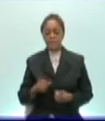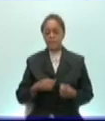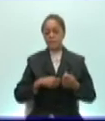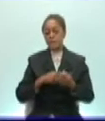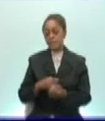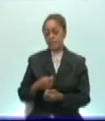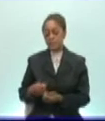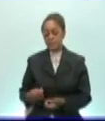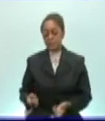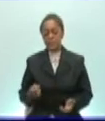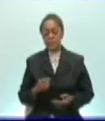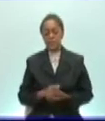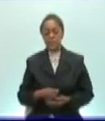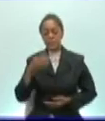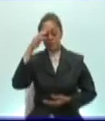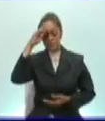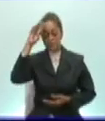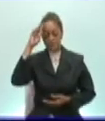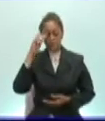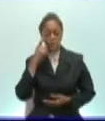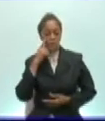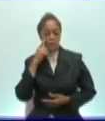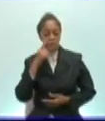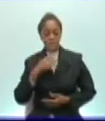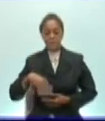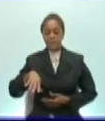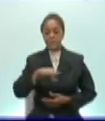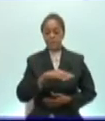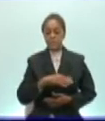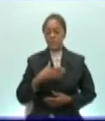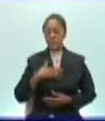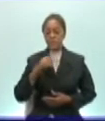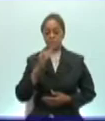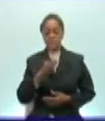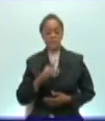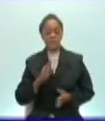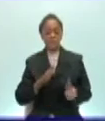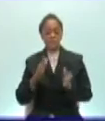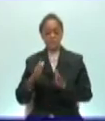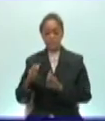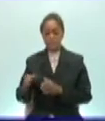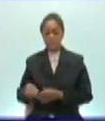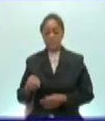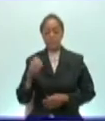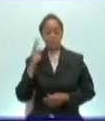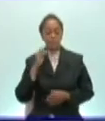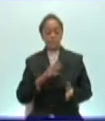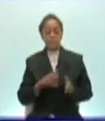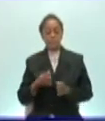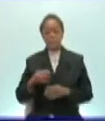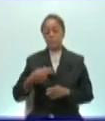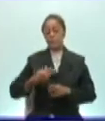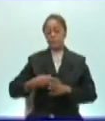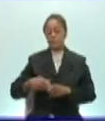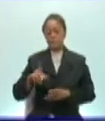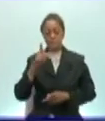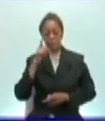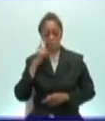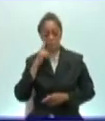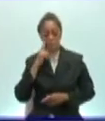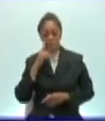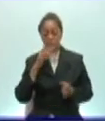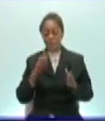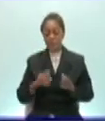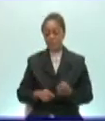guerra en nuestro país. Por lo tanto, observen todas las particularidades que se van dando por los periodos históricos. Lo vimos ya en la etapa